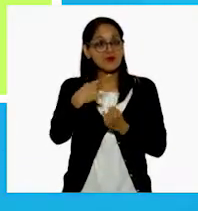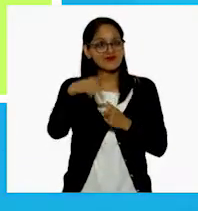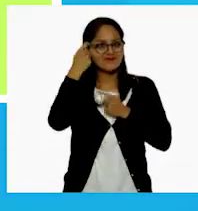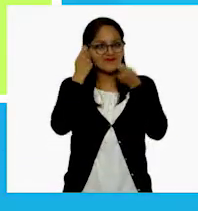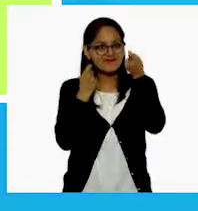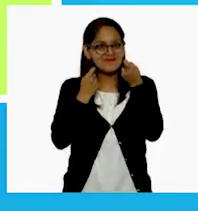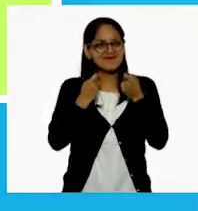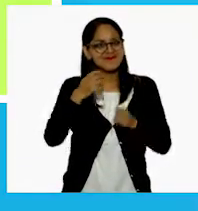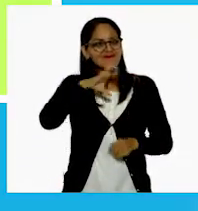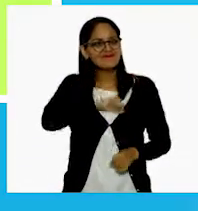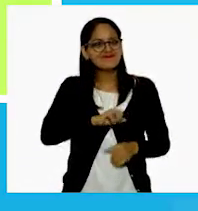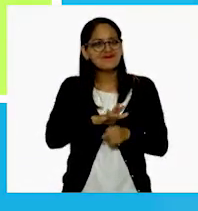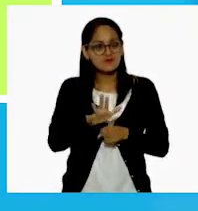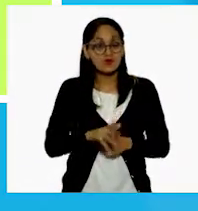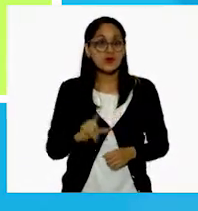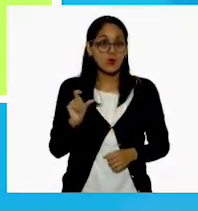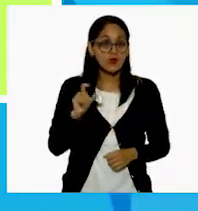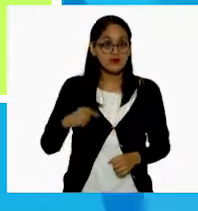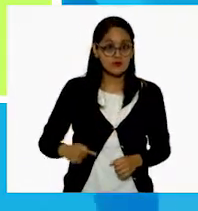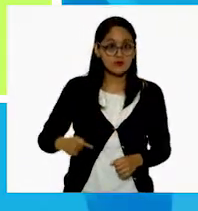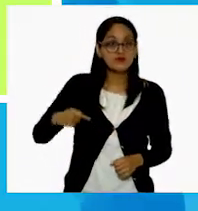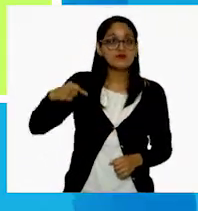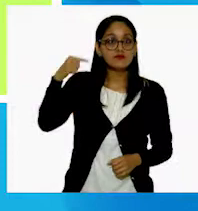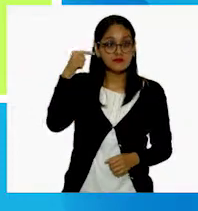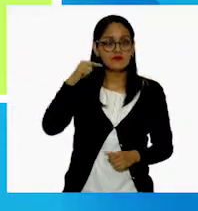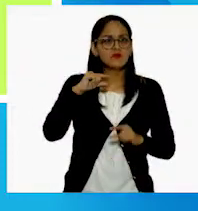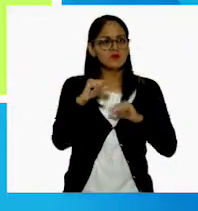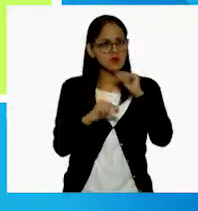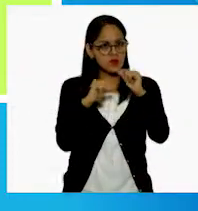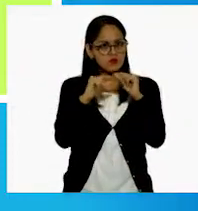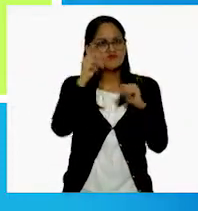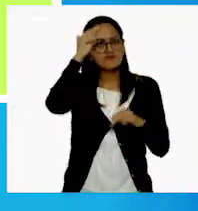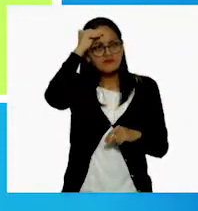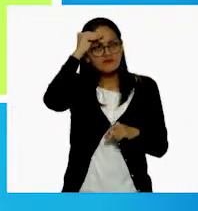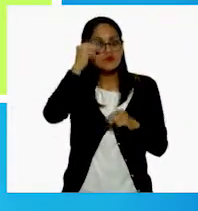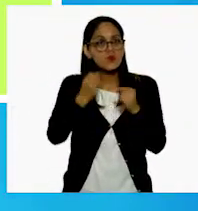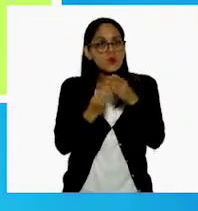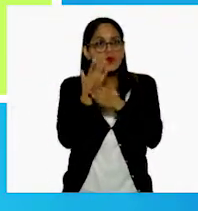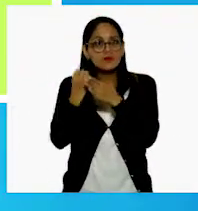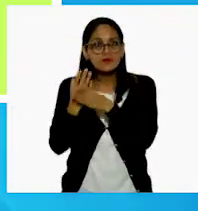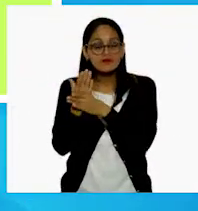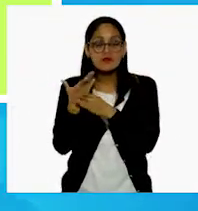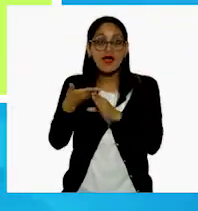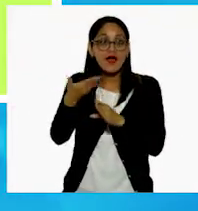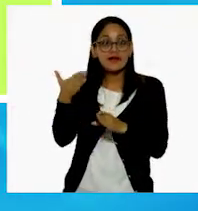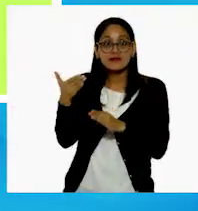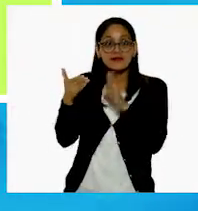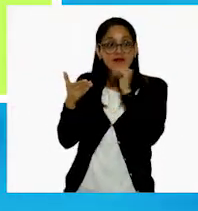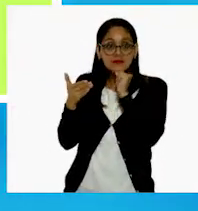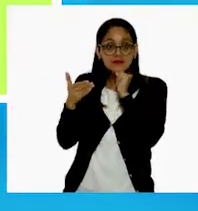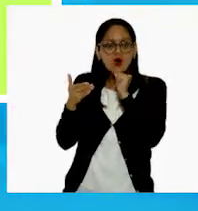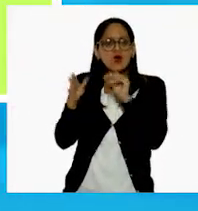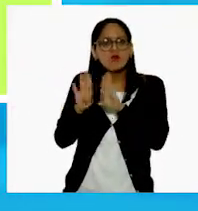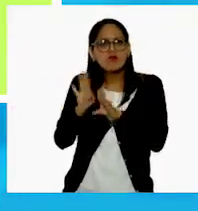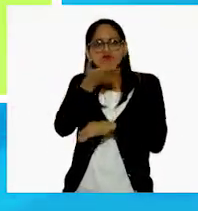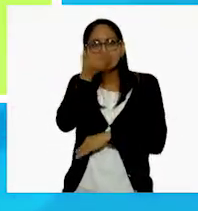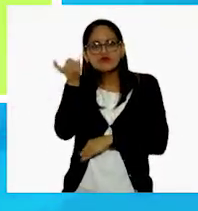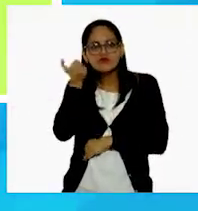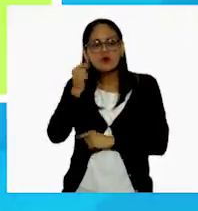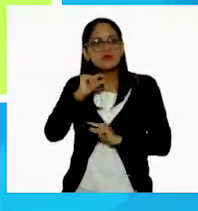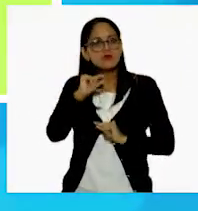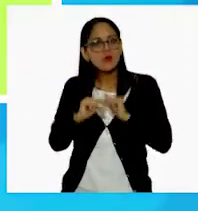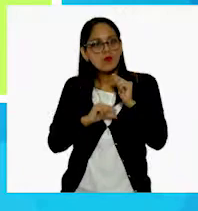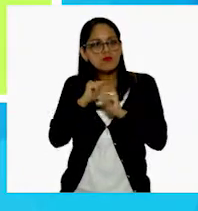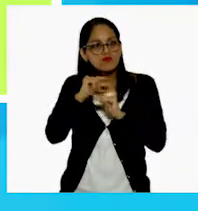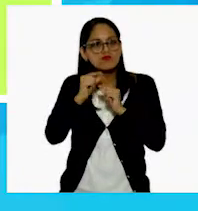favoritos. Cuando crecemos, poco a poco aprendemos a hacer cosas nuevas que antes no podíamos o no sabíamos cómo, y